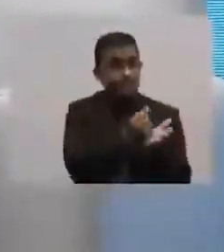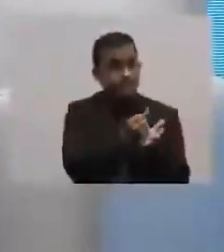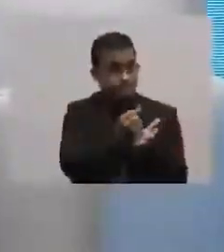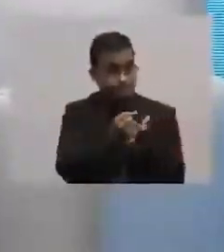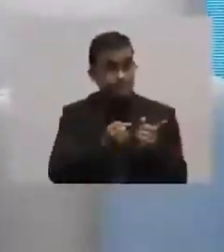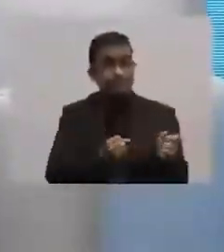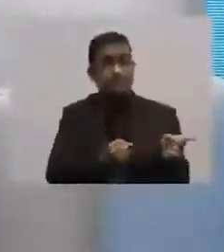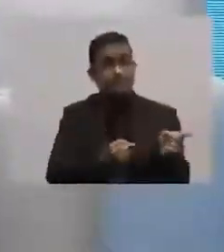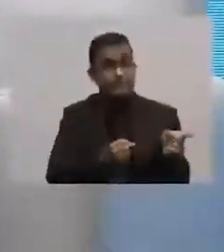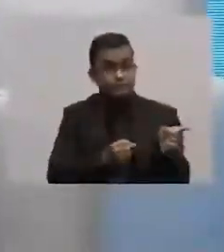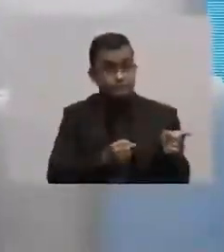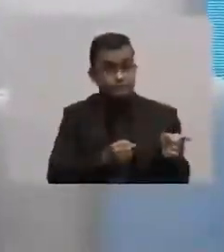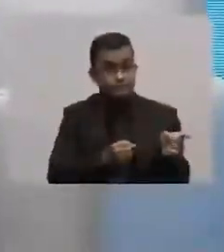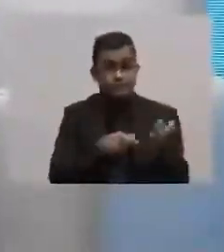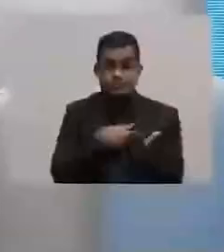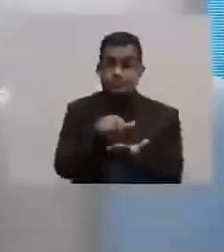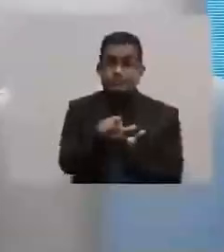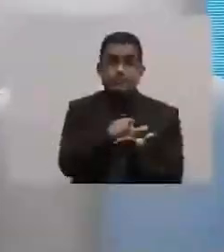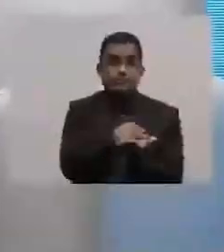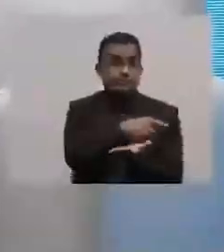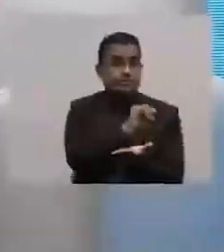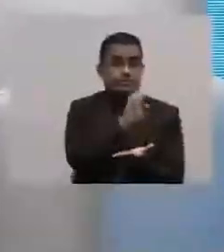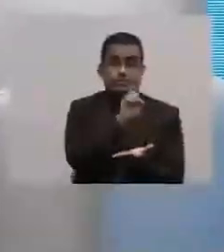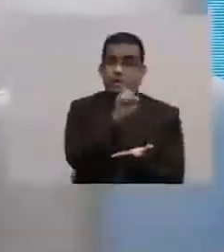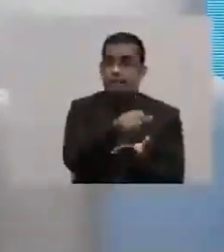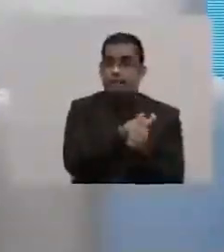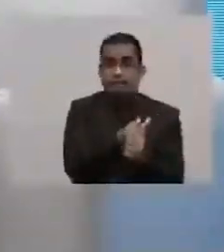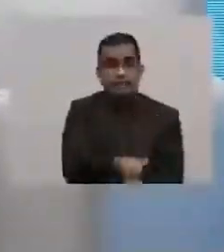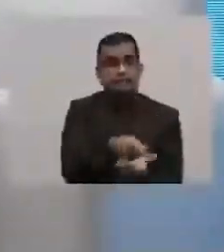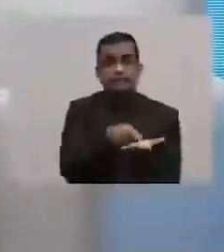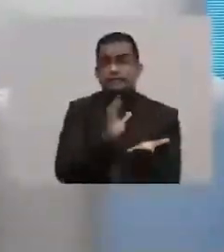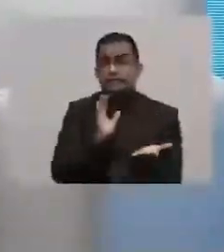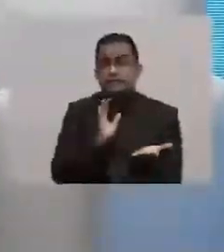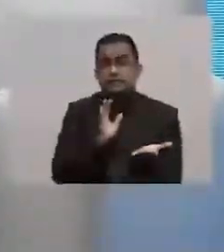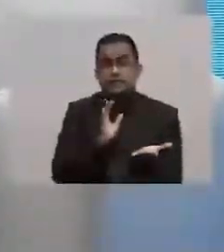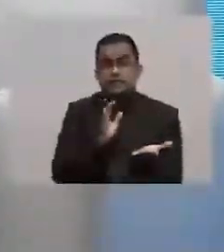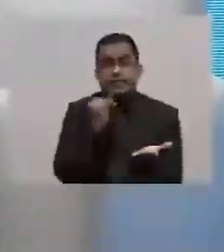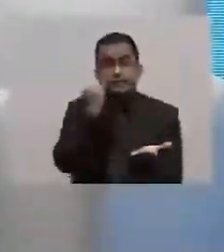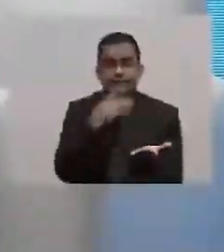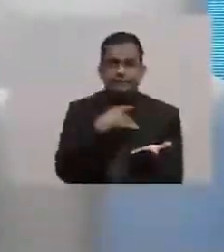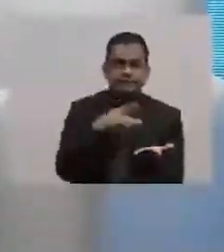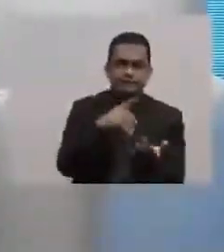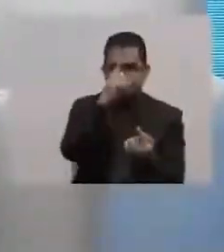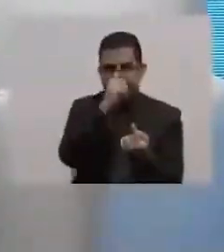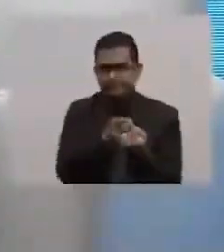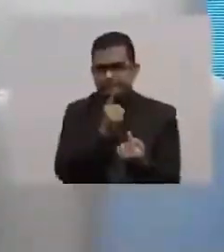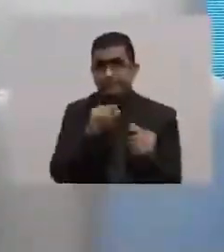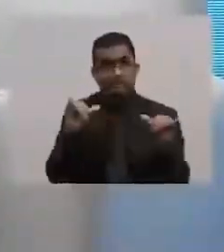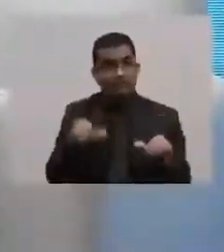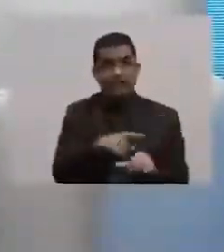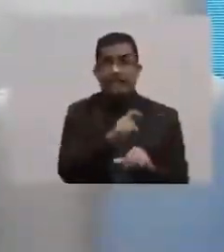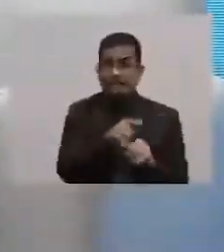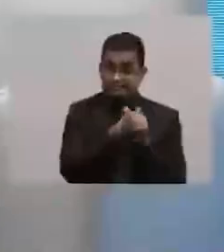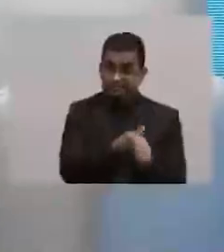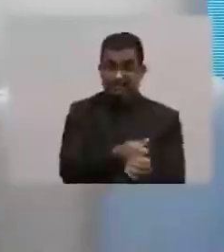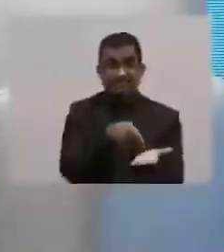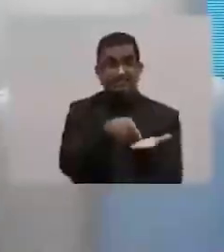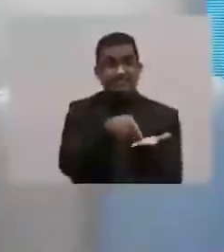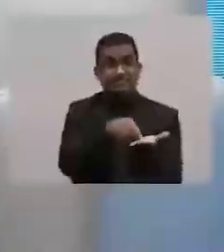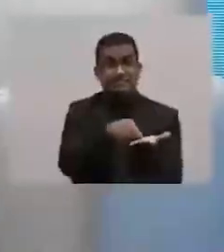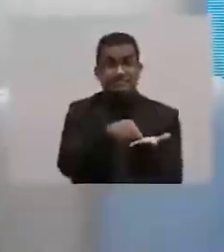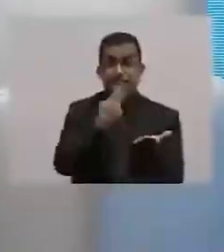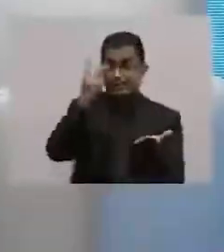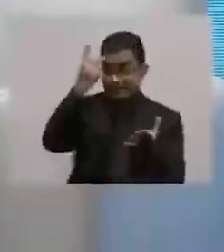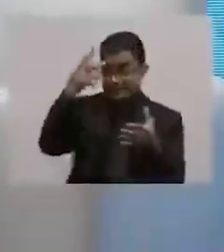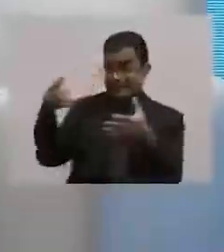están obligados a cumplir lo que dice la ley, le guste o no le guste, ellos tienen que hacer. Si no quieren liderar con los partidos